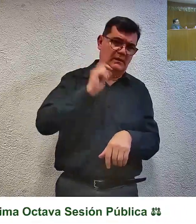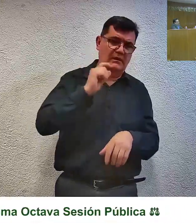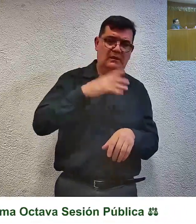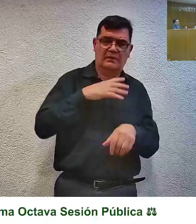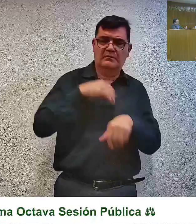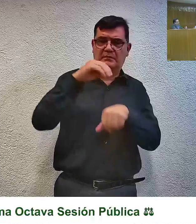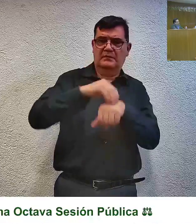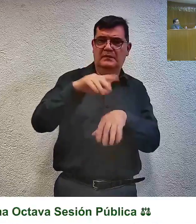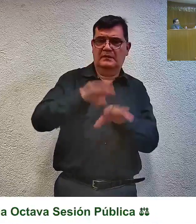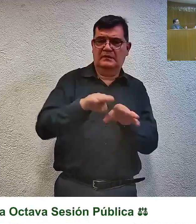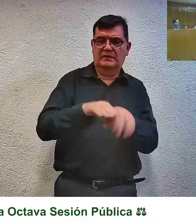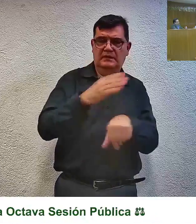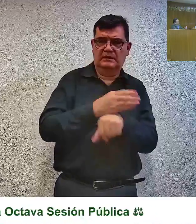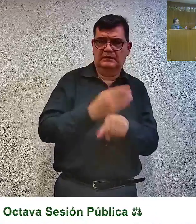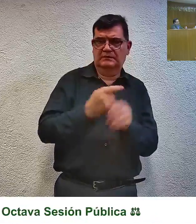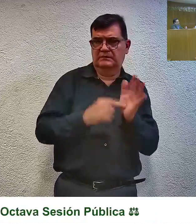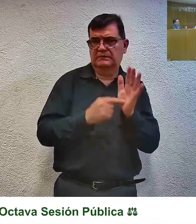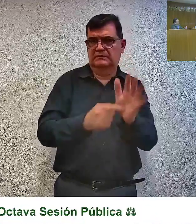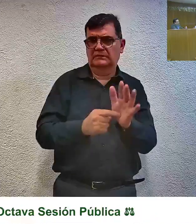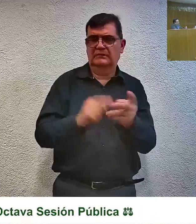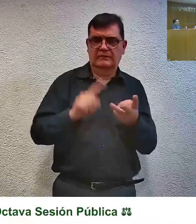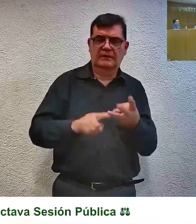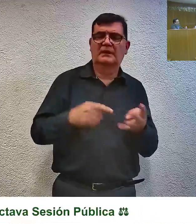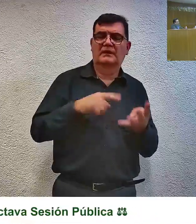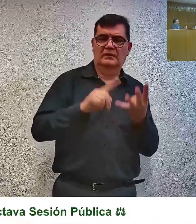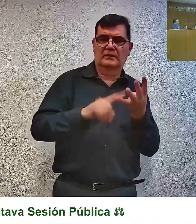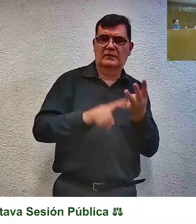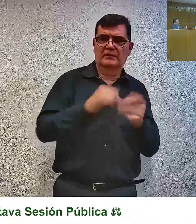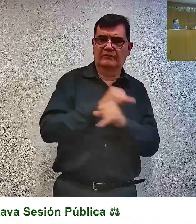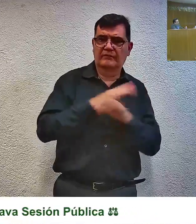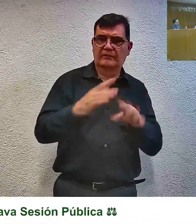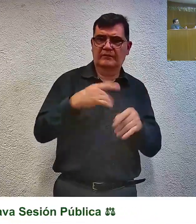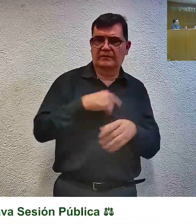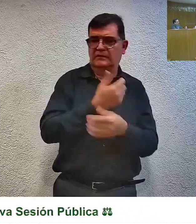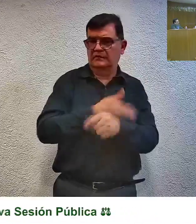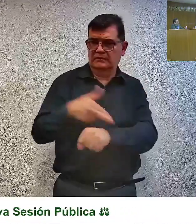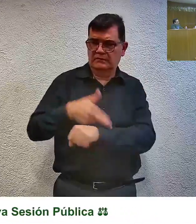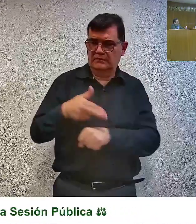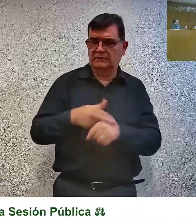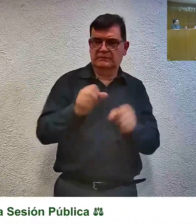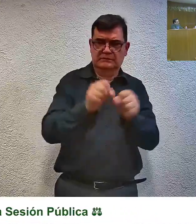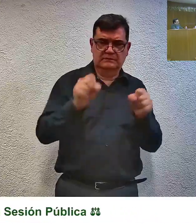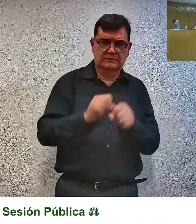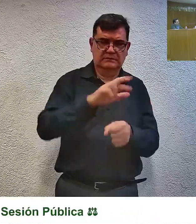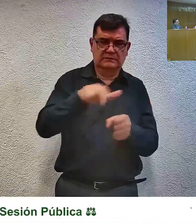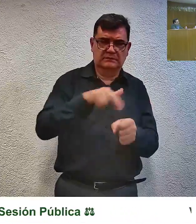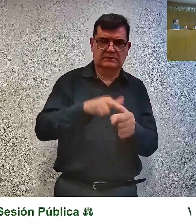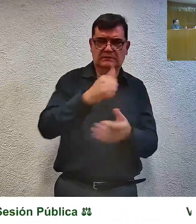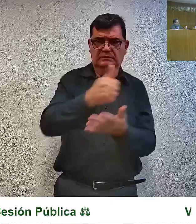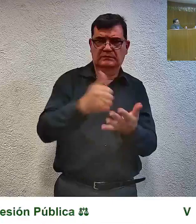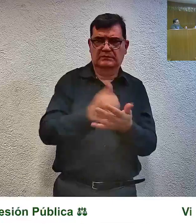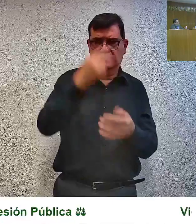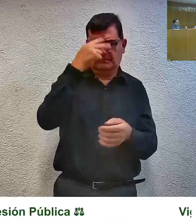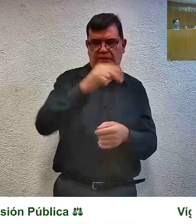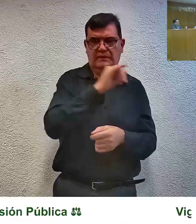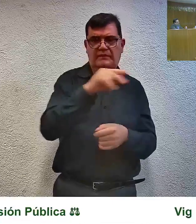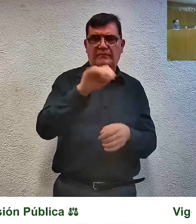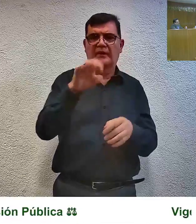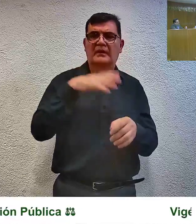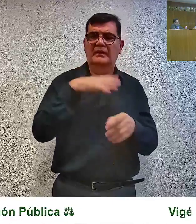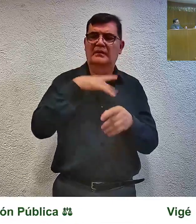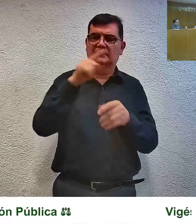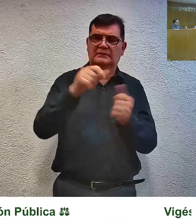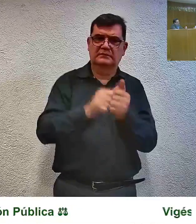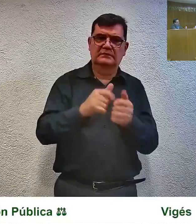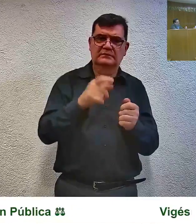la presente sentencia. Cuarto, infórmese a la presente resolución a la Sala Regional Ciudad de México del Tribunal Electoral del Poder Judicial de la